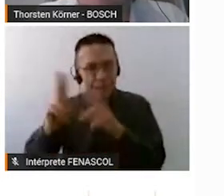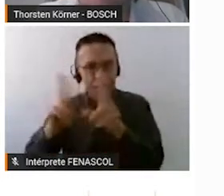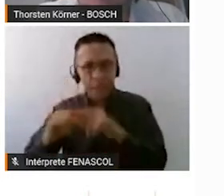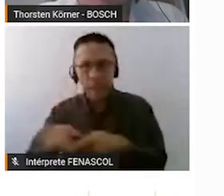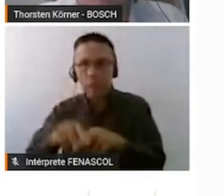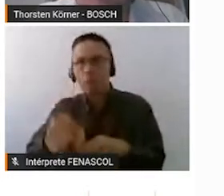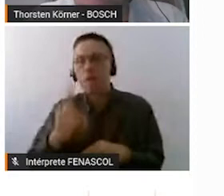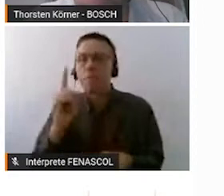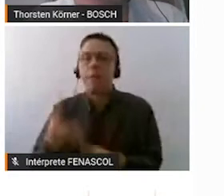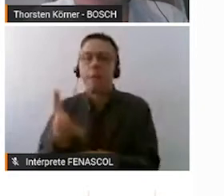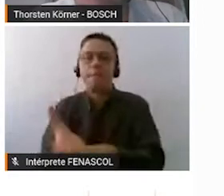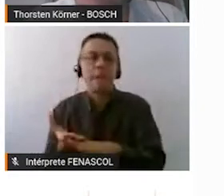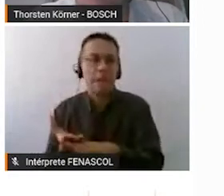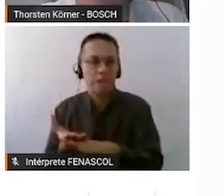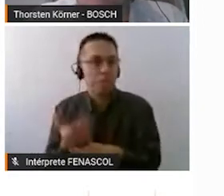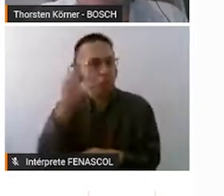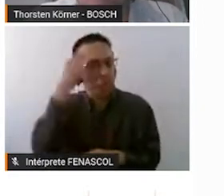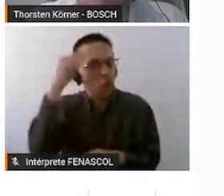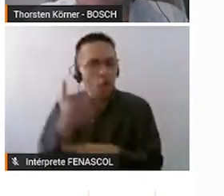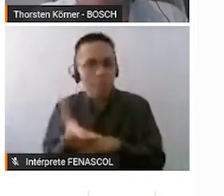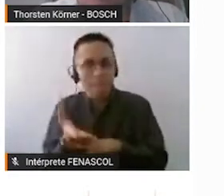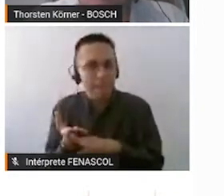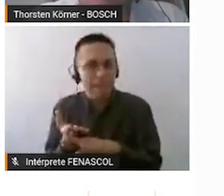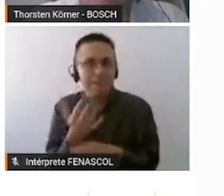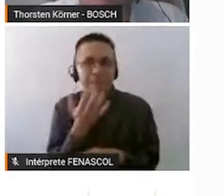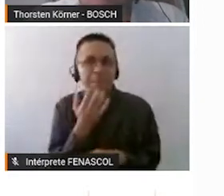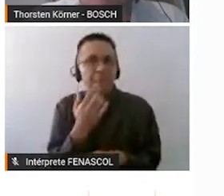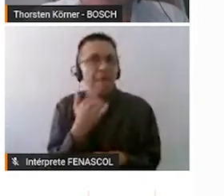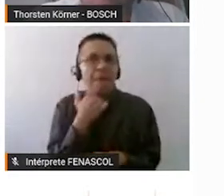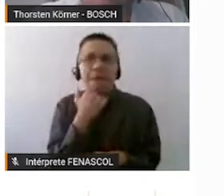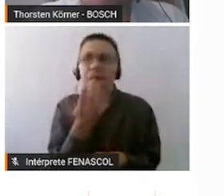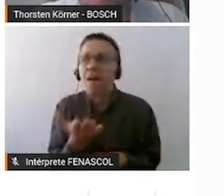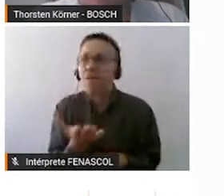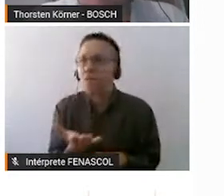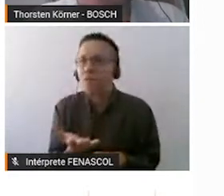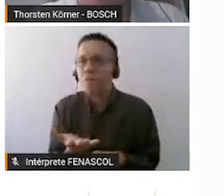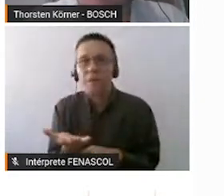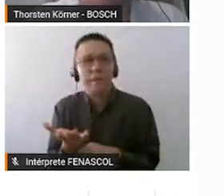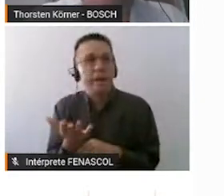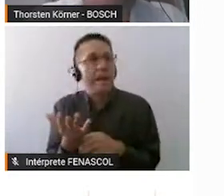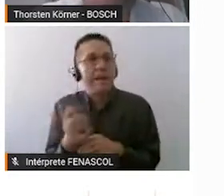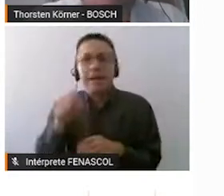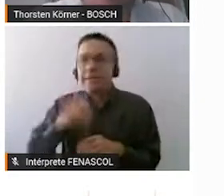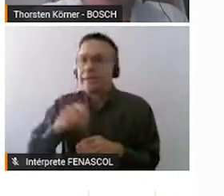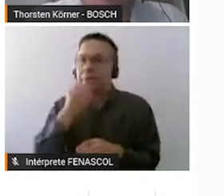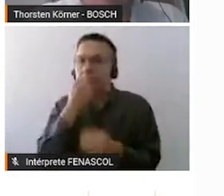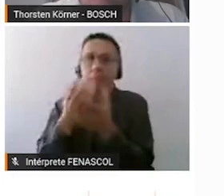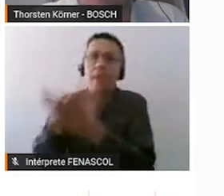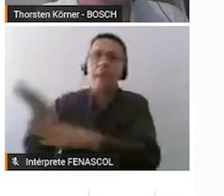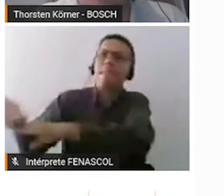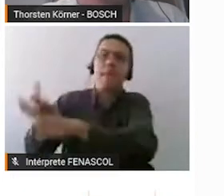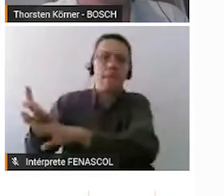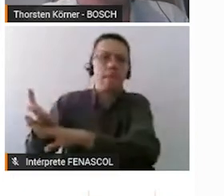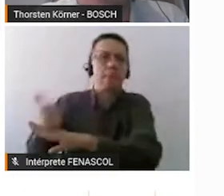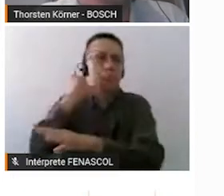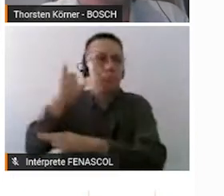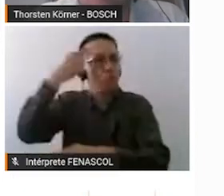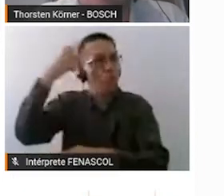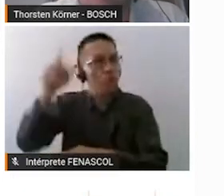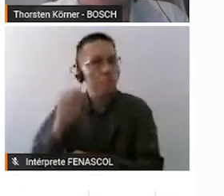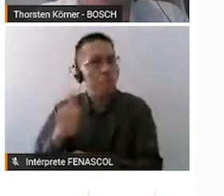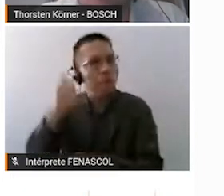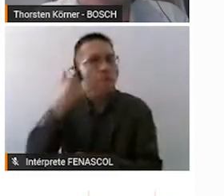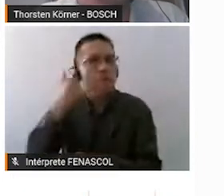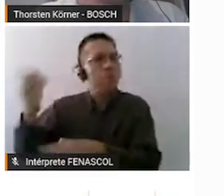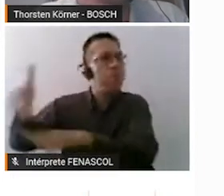de manera automática en caso que detecte alguna falta de suministro, etcétera. Y obviamente